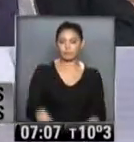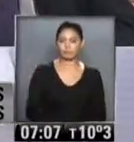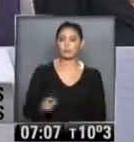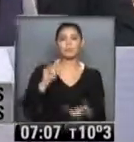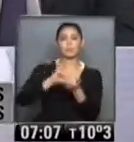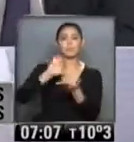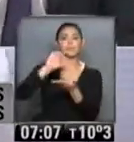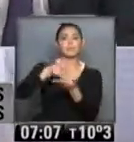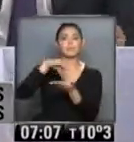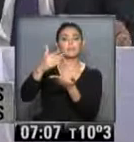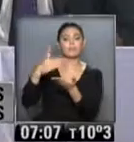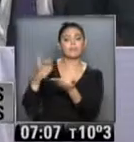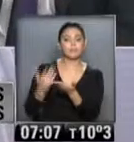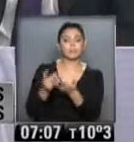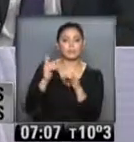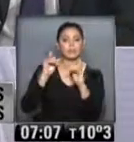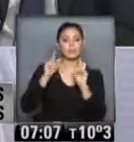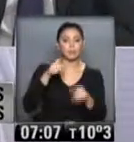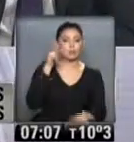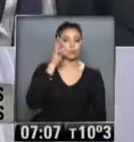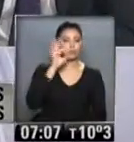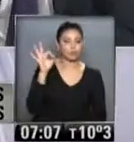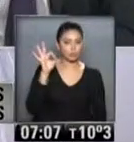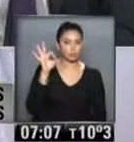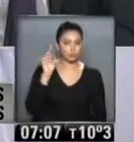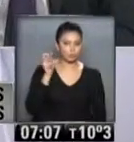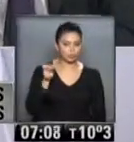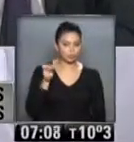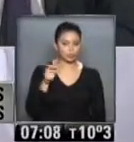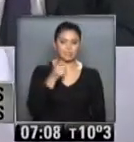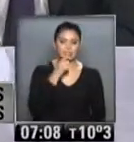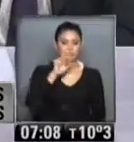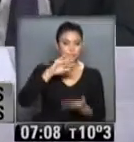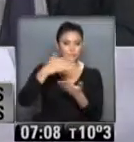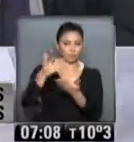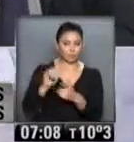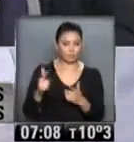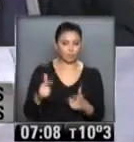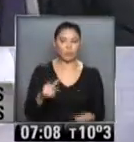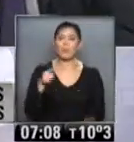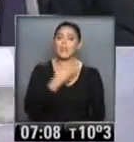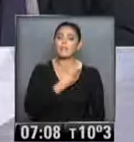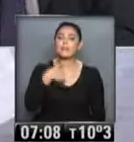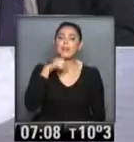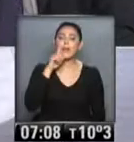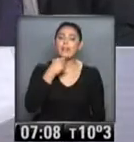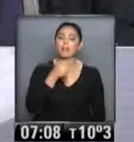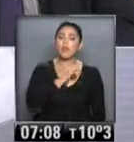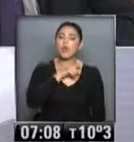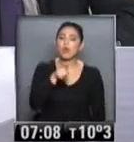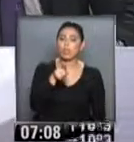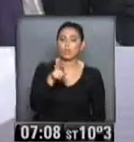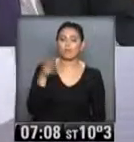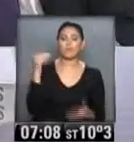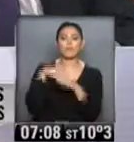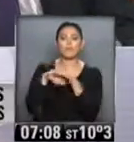límite llega a 800 dólares para países no limítrofes. Y como decíamos, el FMI se puso en contra de los fondos buitre,